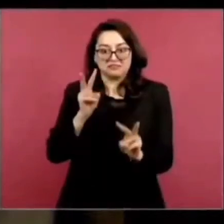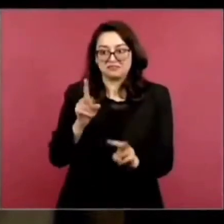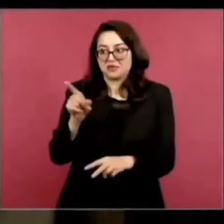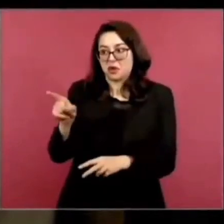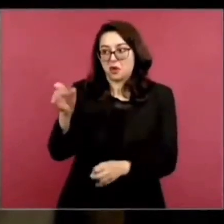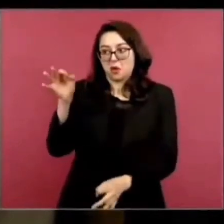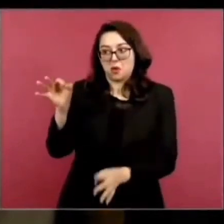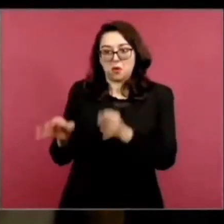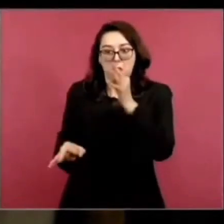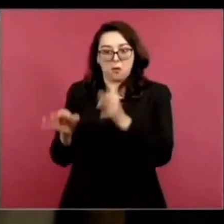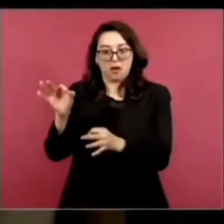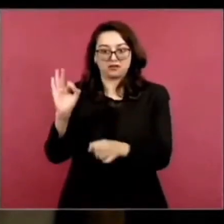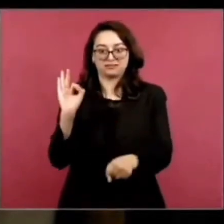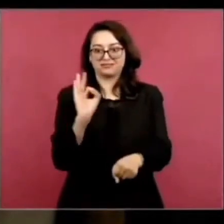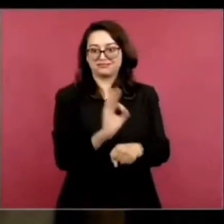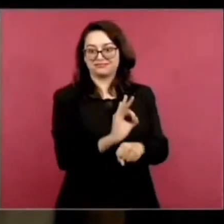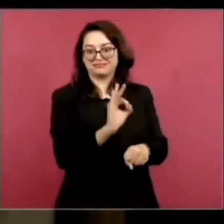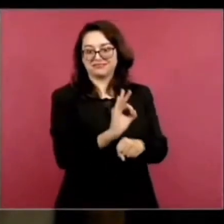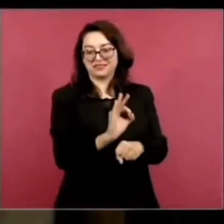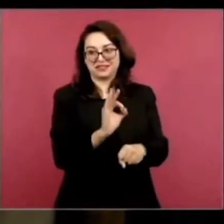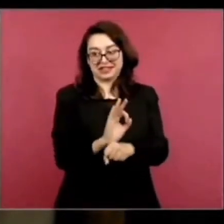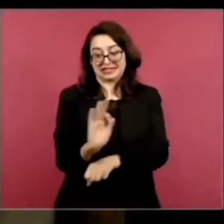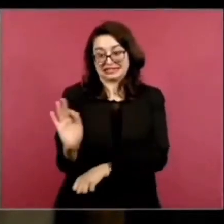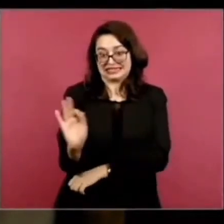tuvieron una intentona de otorgar